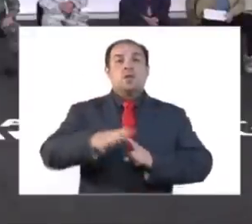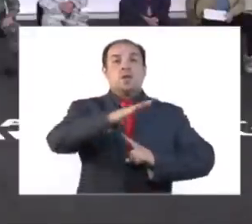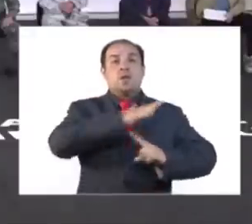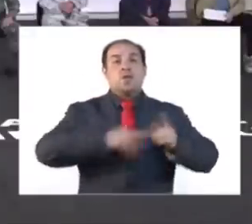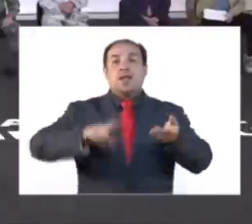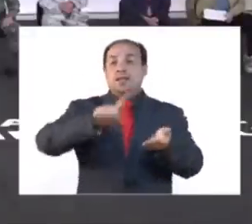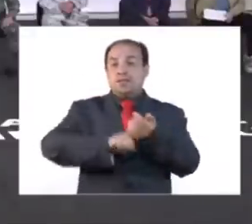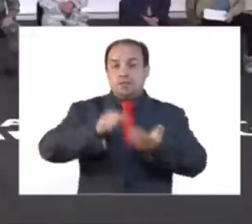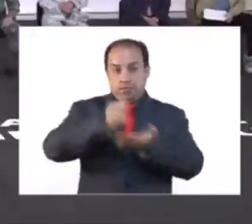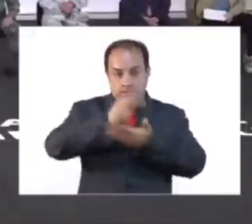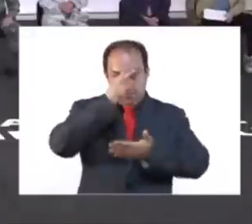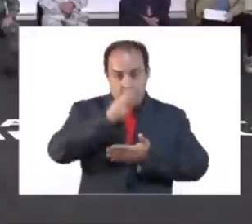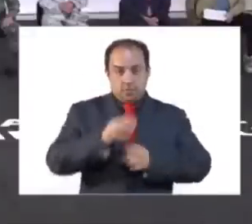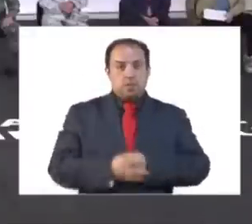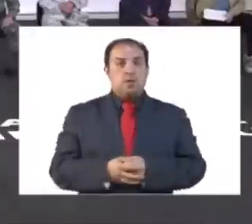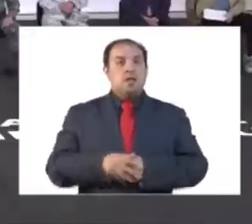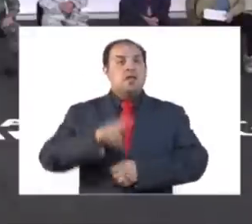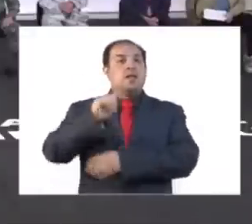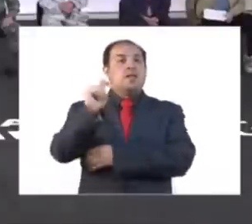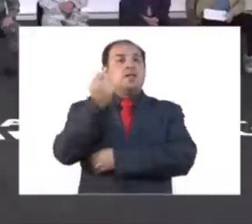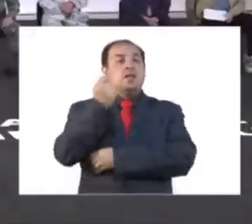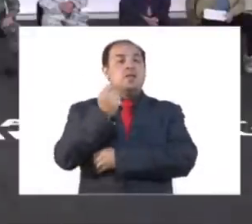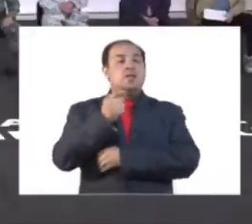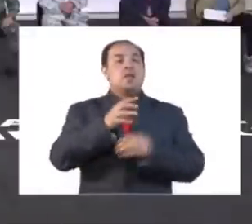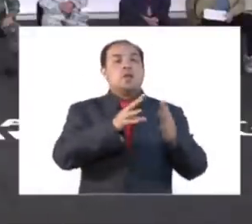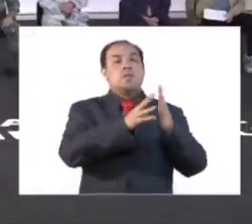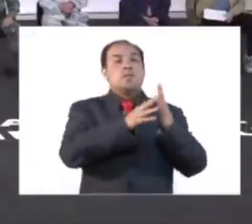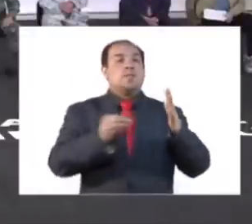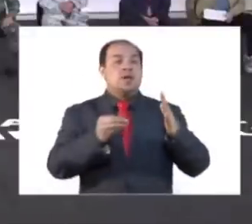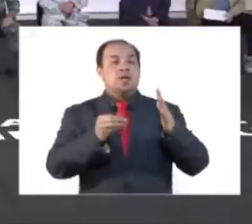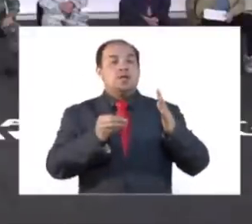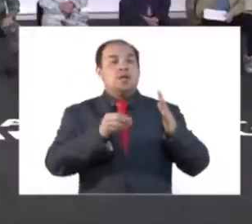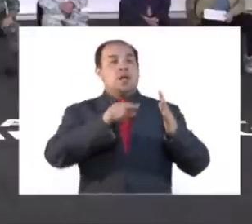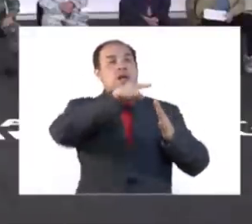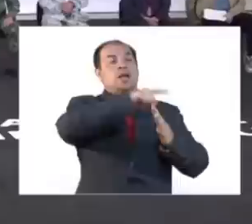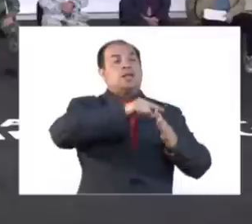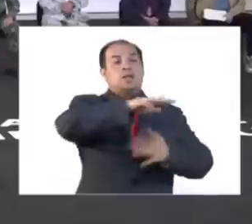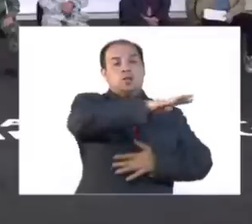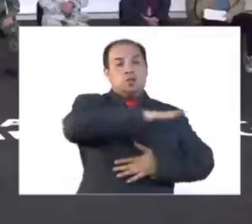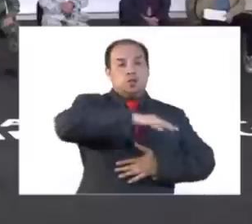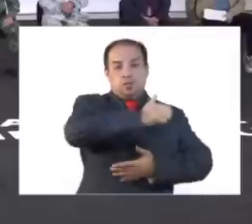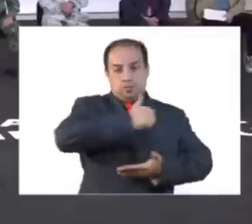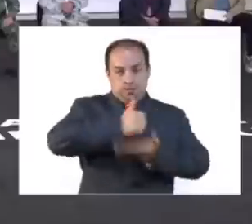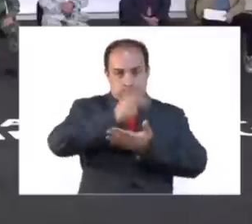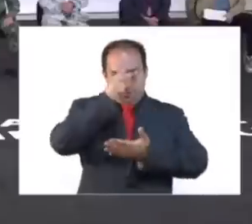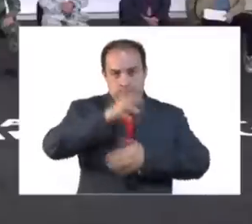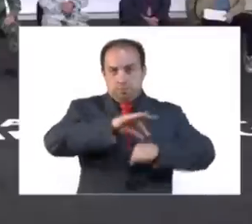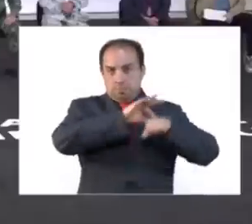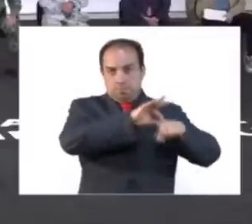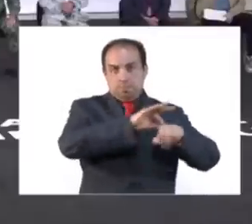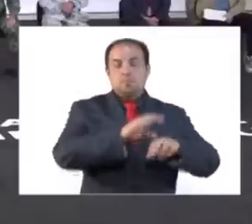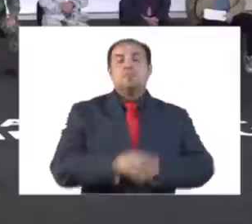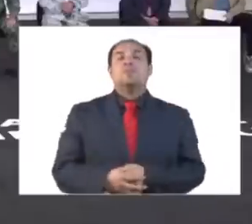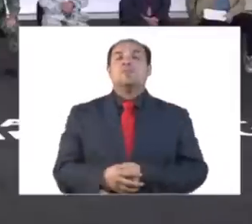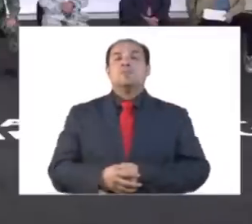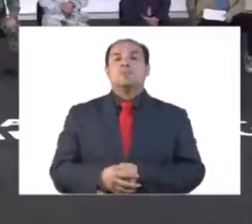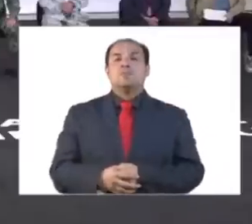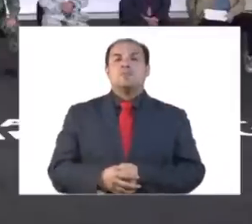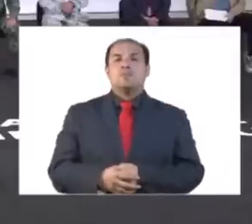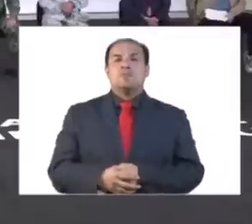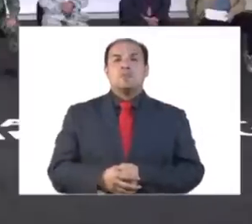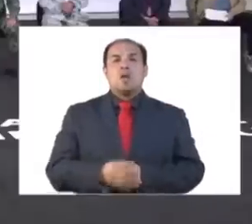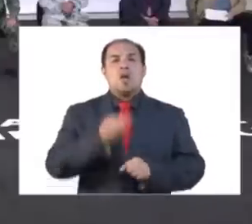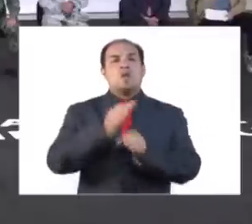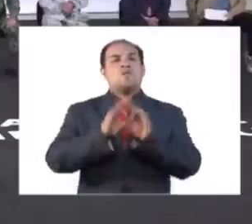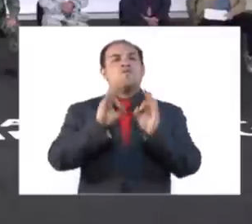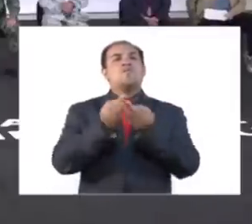de México. Es decir, la tecnología está adaptada a los escenarios de la ciudad. Entonces, ¿qué es lo que estamos construyendo?